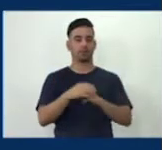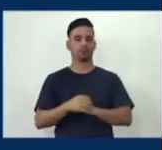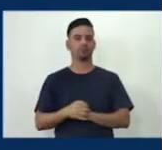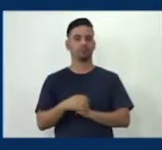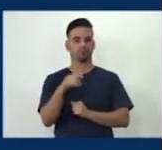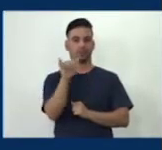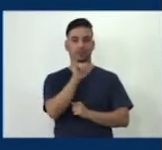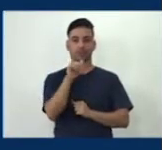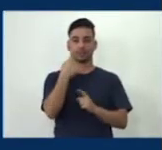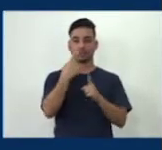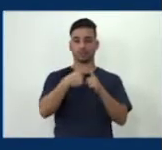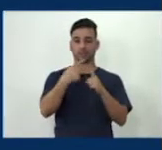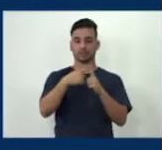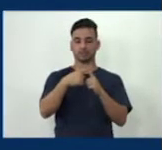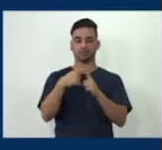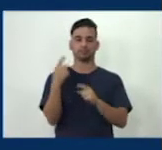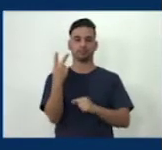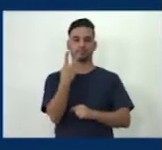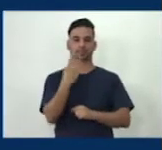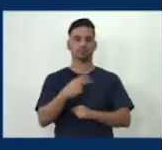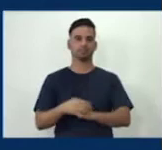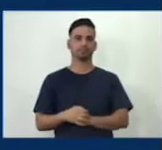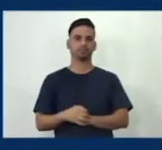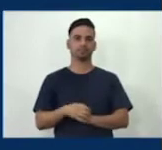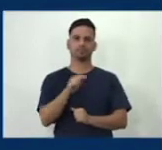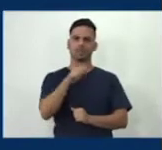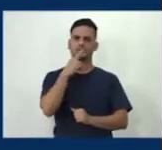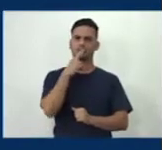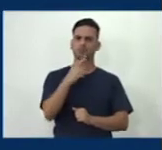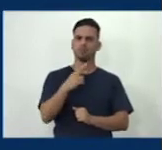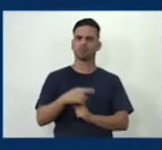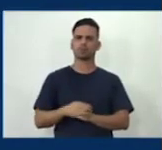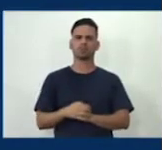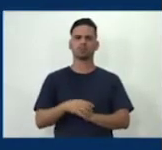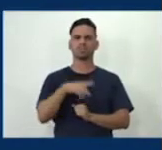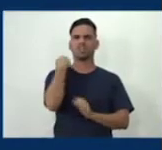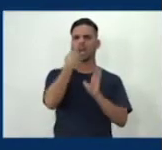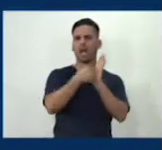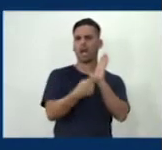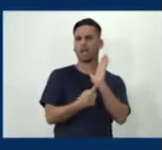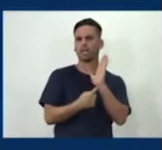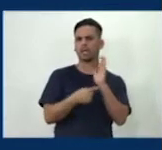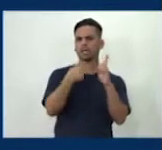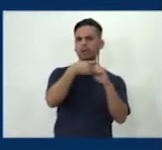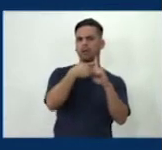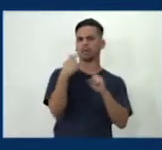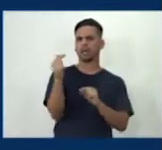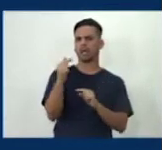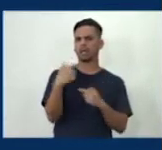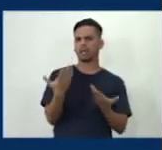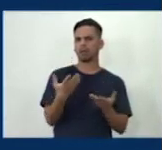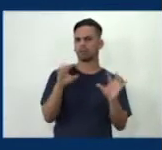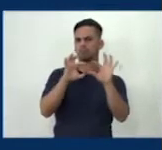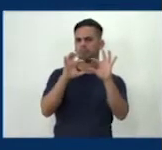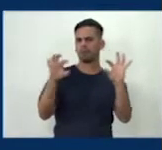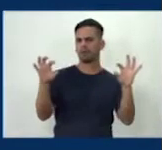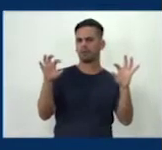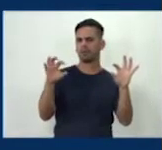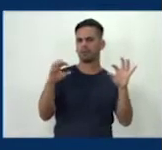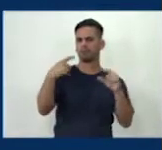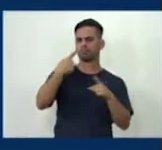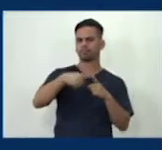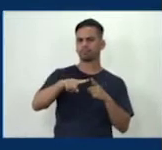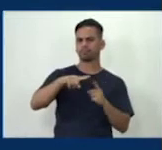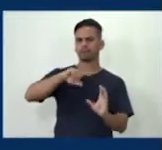y contesta estas preguntas. ¿Qué tipo de electricidad o carga posee la varilla? ¿Qué tipo de electricidad o carga posee la esfera? Explique